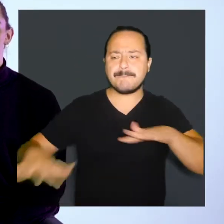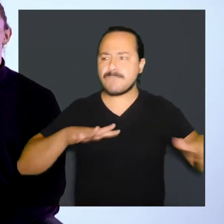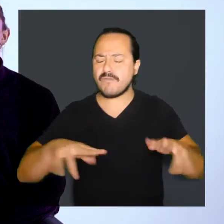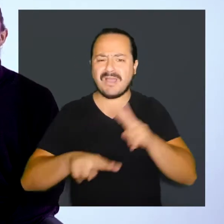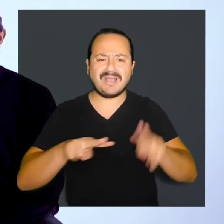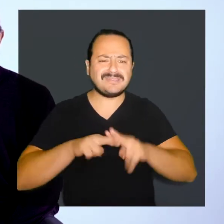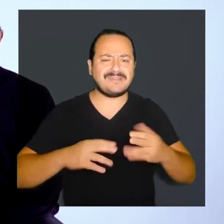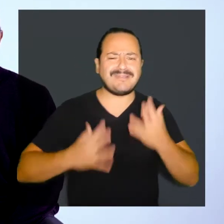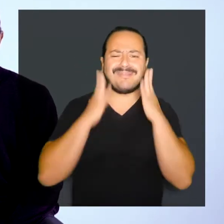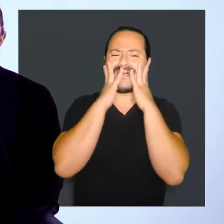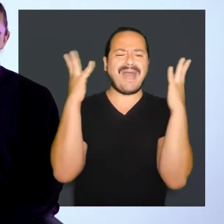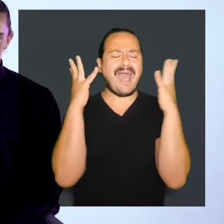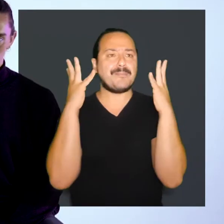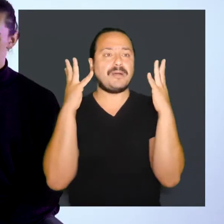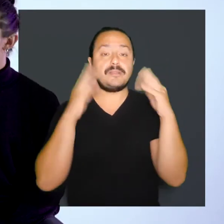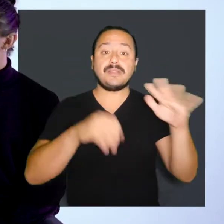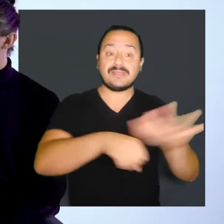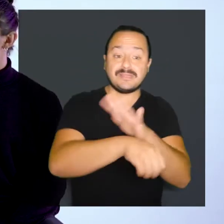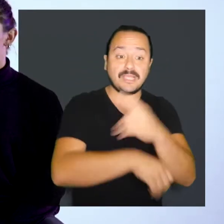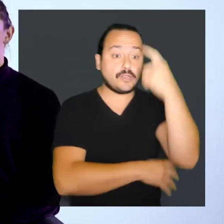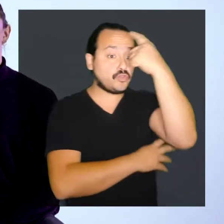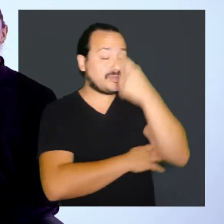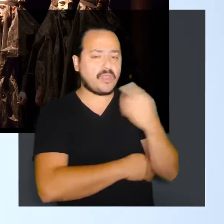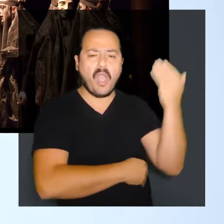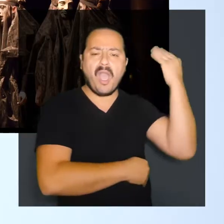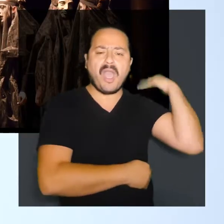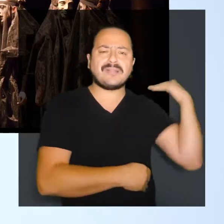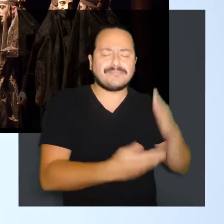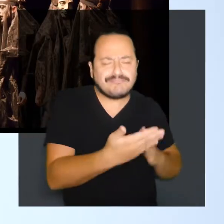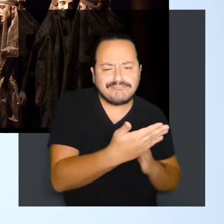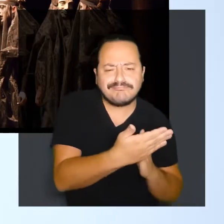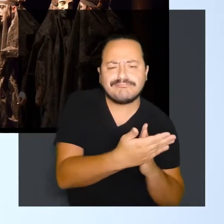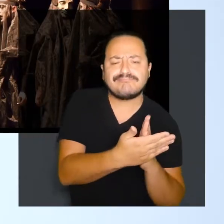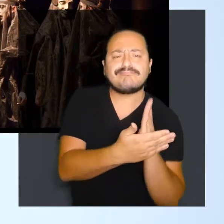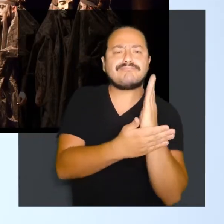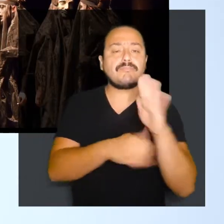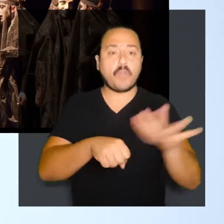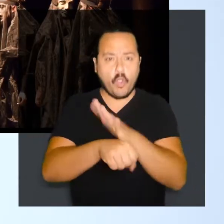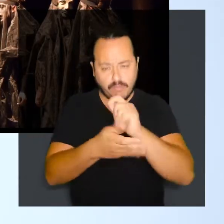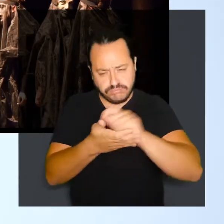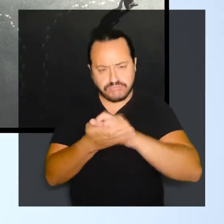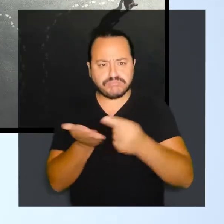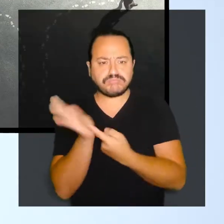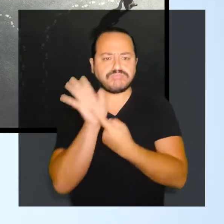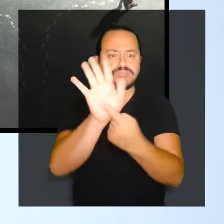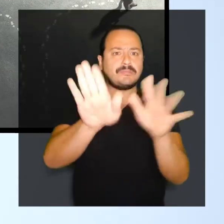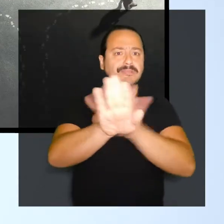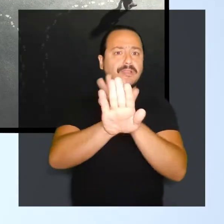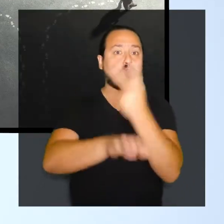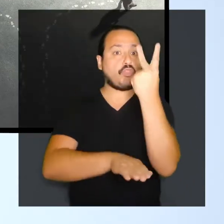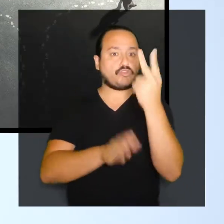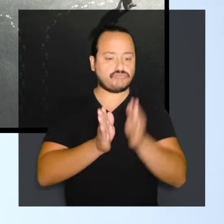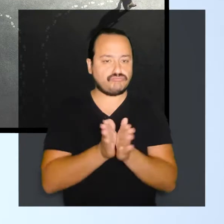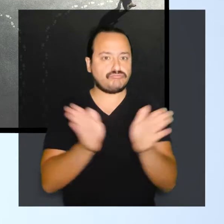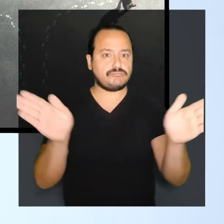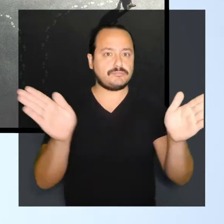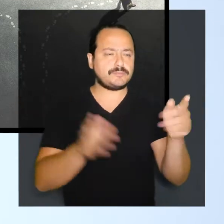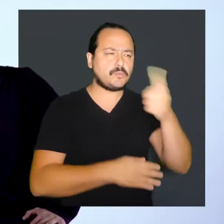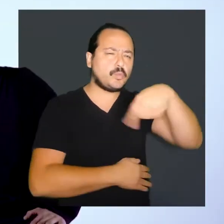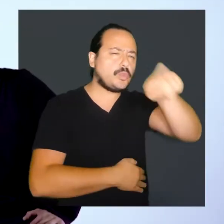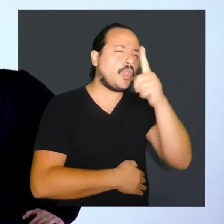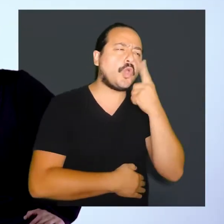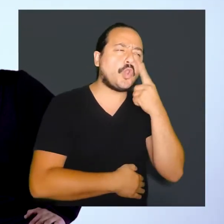relación en la escena y mayor movilidad de la acción dramática. Desde el inicio del teatro griego, las obras de teatro se definían en dos